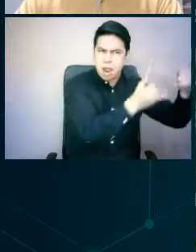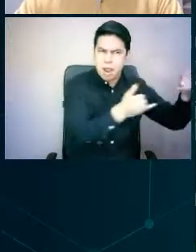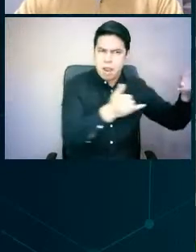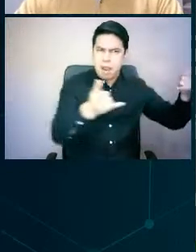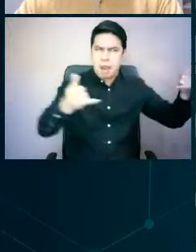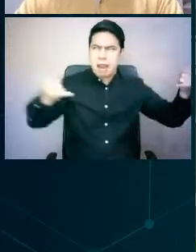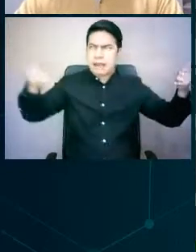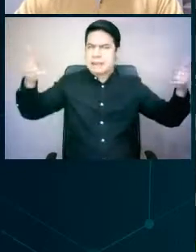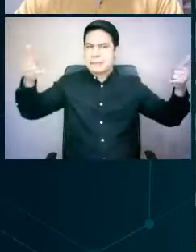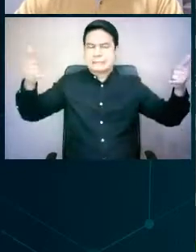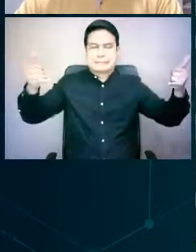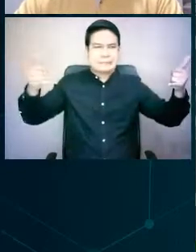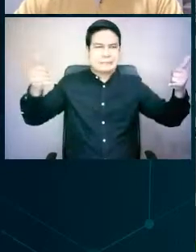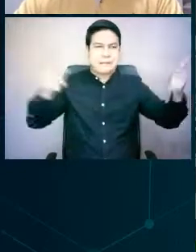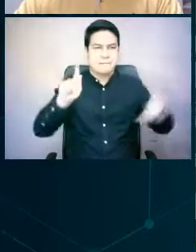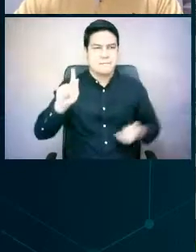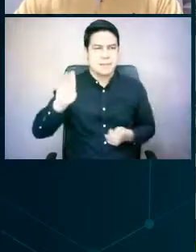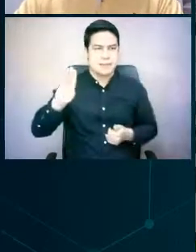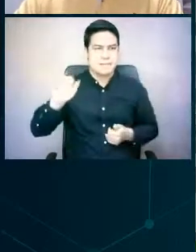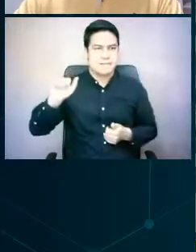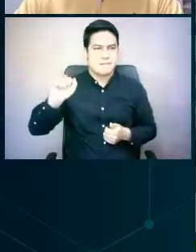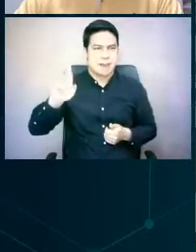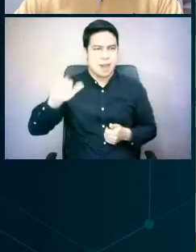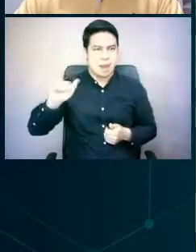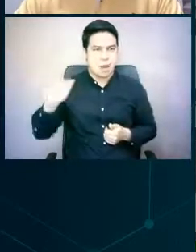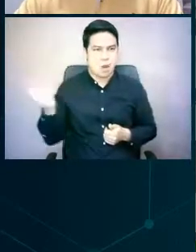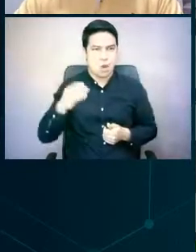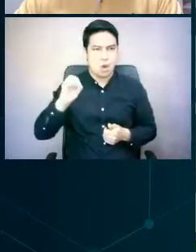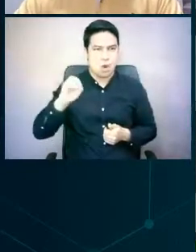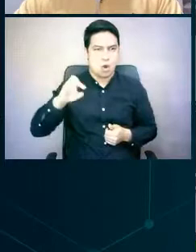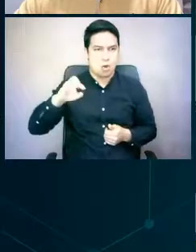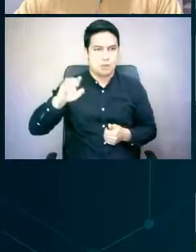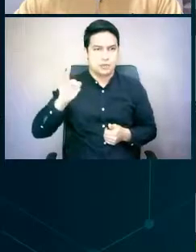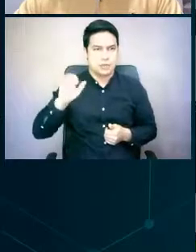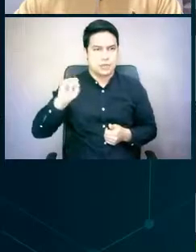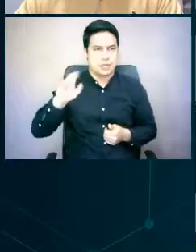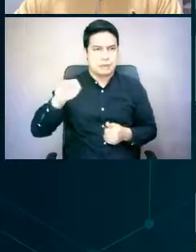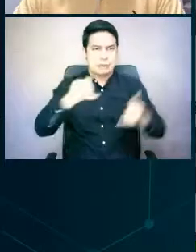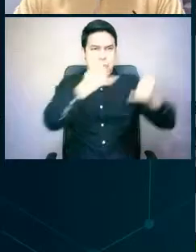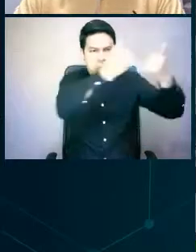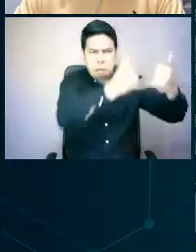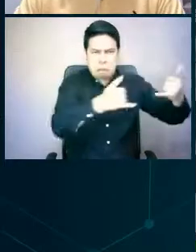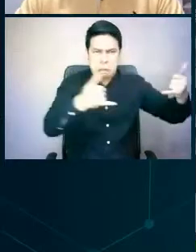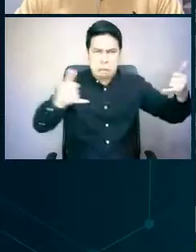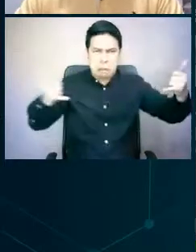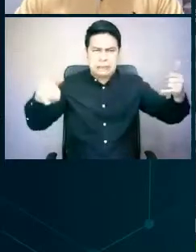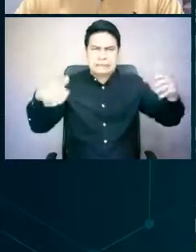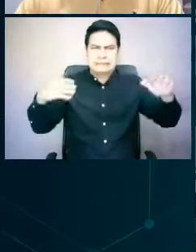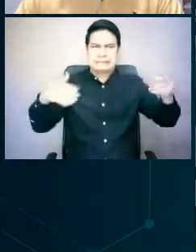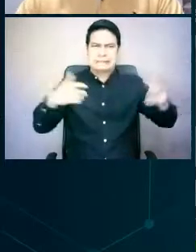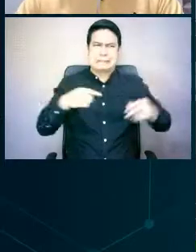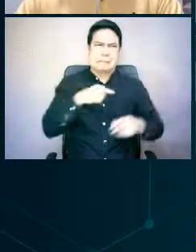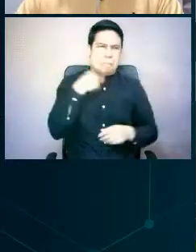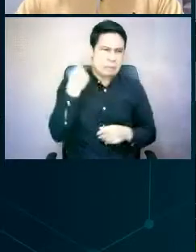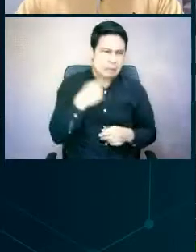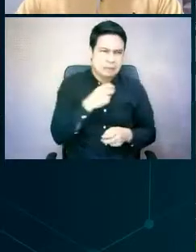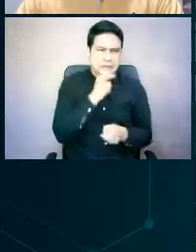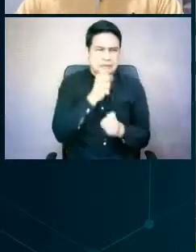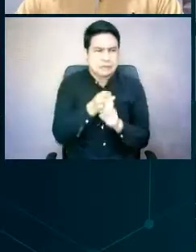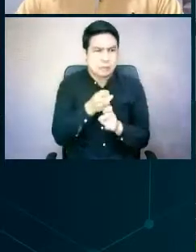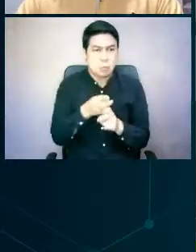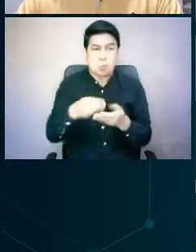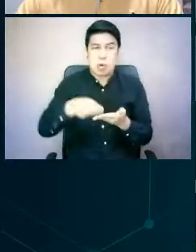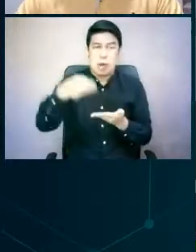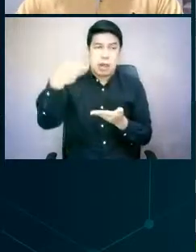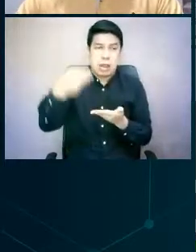las líneas de energía existentes, inconvenientes relacionados con costos y con la inminente indisponibilidad de las líneas de transmisión y